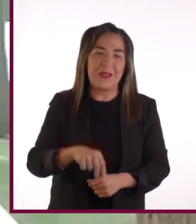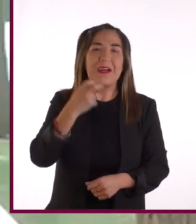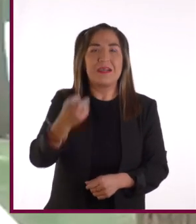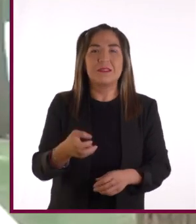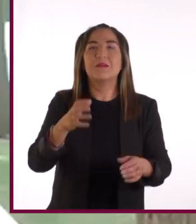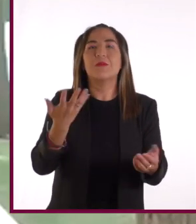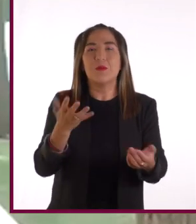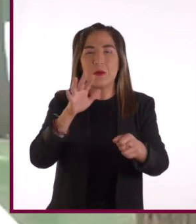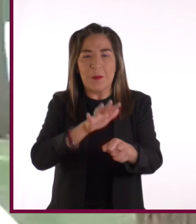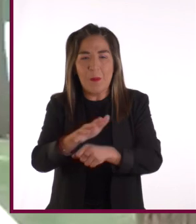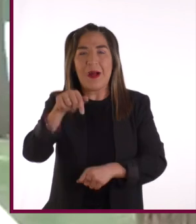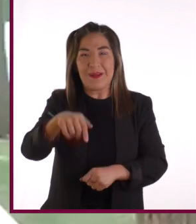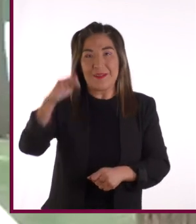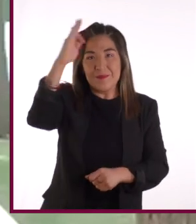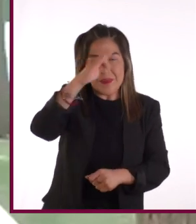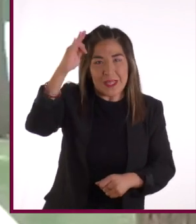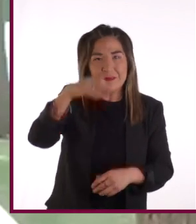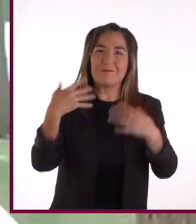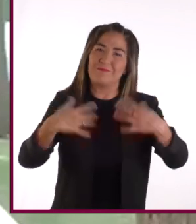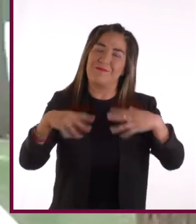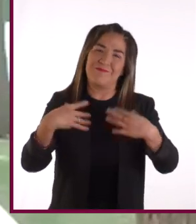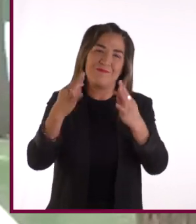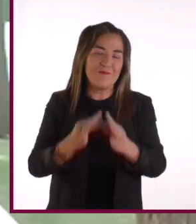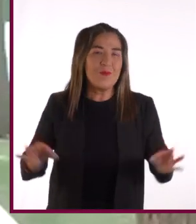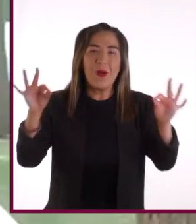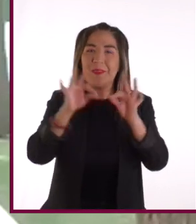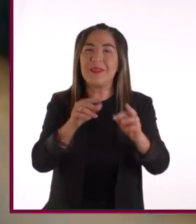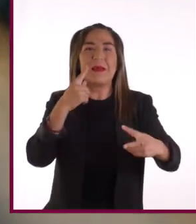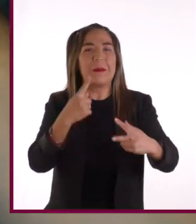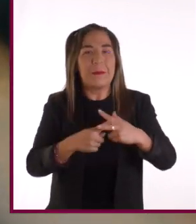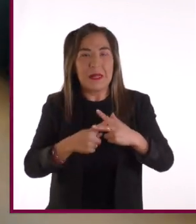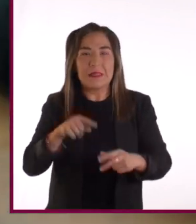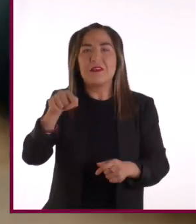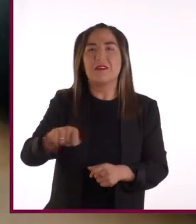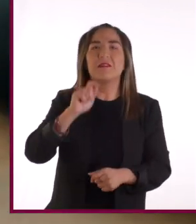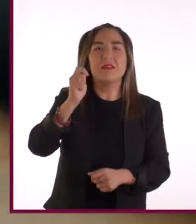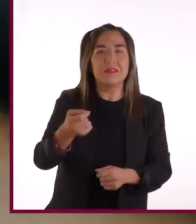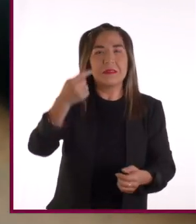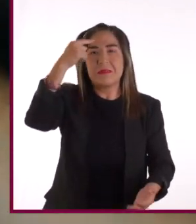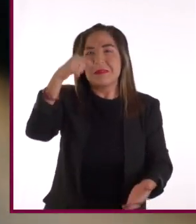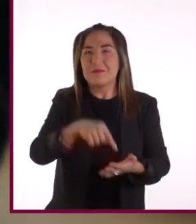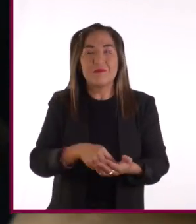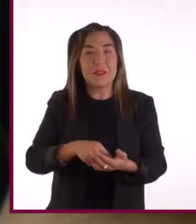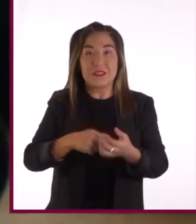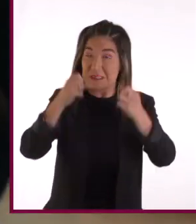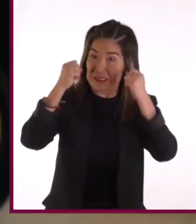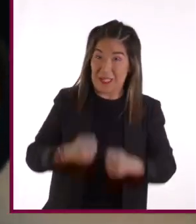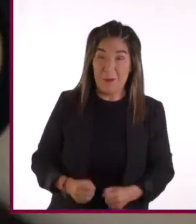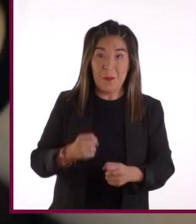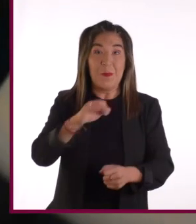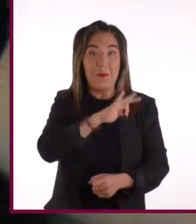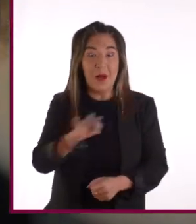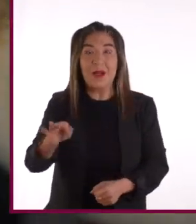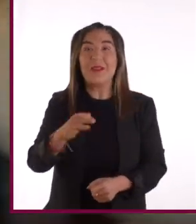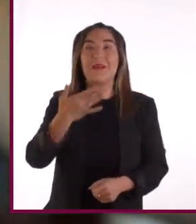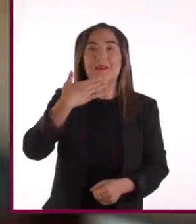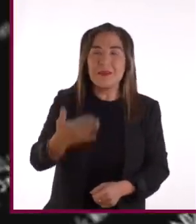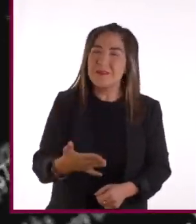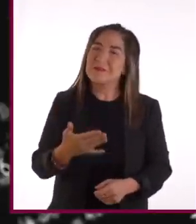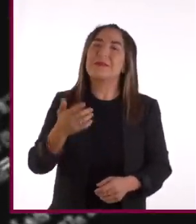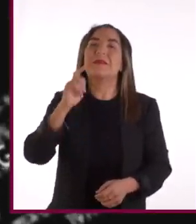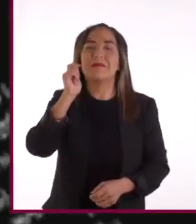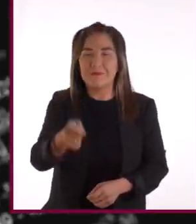una de las cosas que más me gustan de la filosofía de las matemáticas, ¿no? Este pluralismo. Hay muchas posiciones